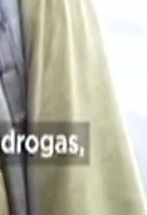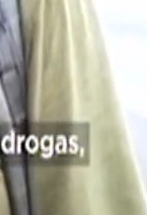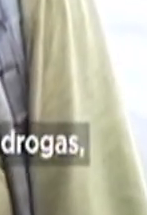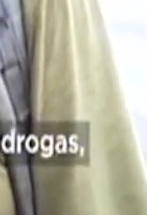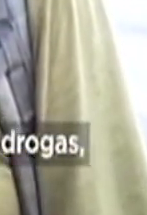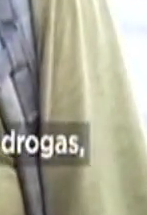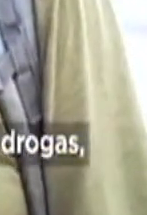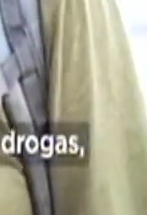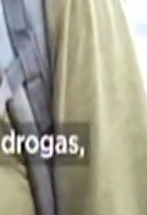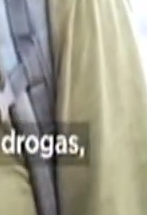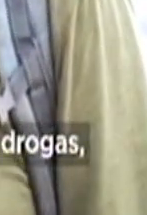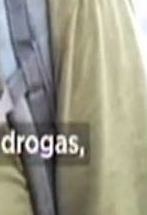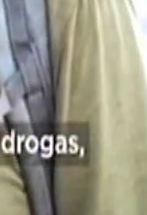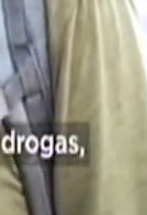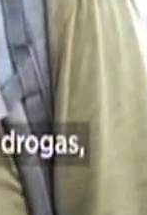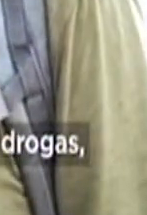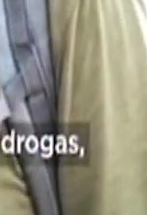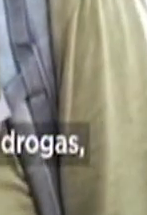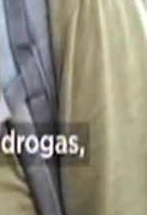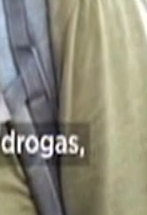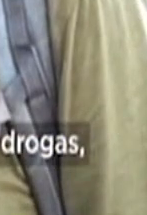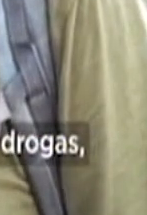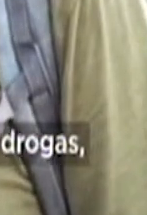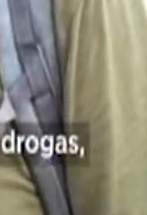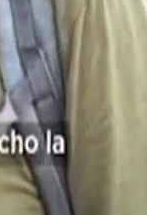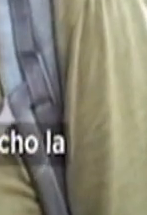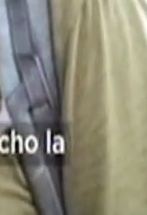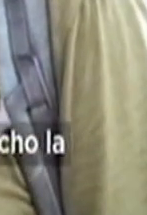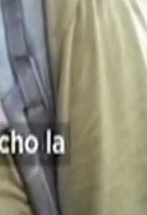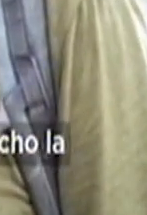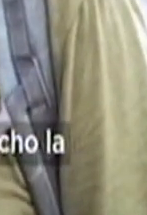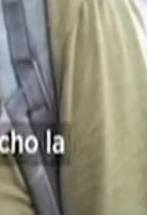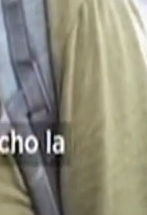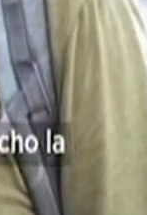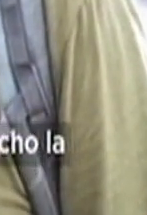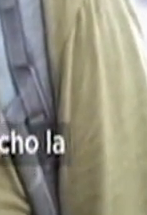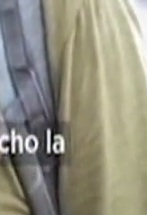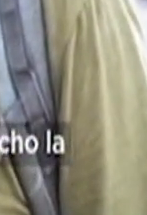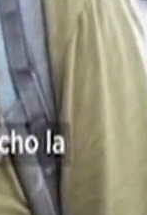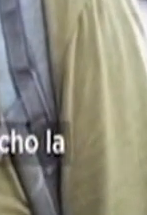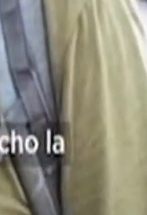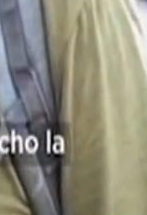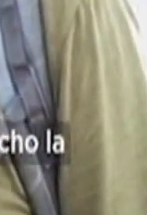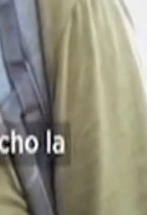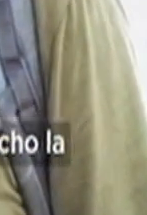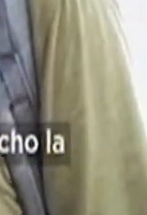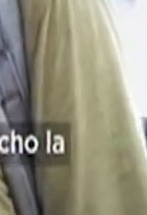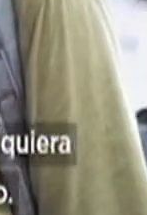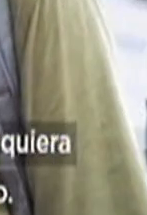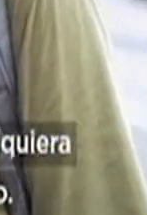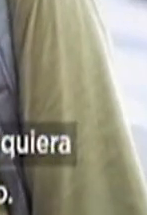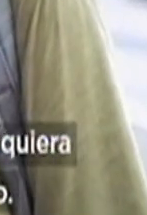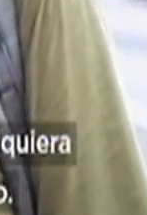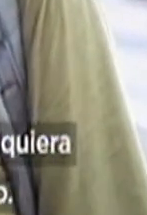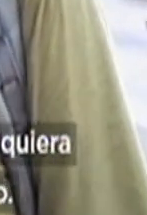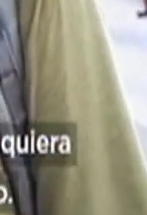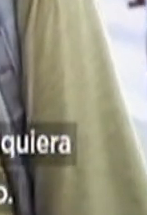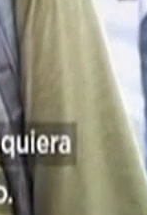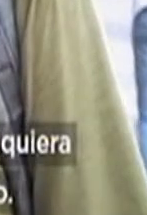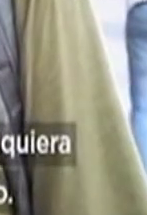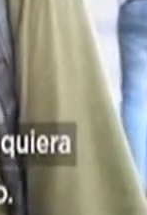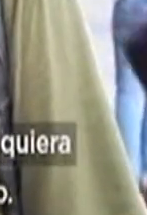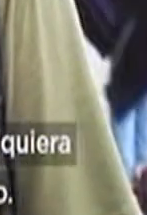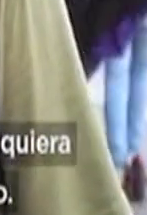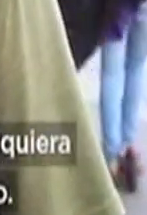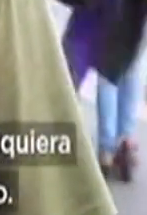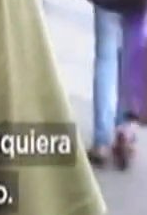Die Neuen, die nachkommen, die unterschätzen das, glaube ich, ein bisschen. Und zwar extrem, also die Jugendlichen, die